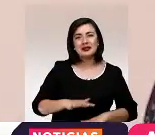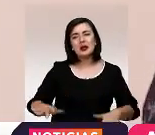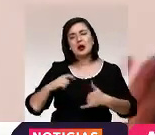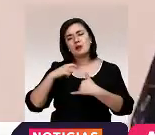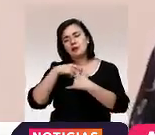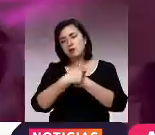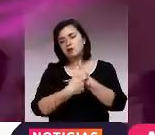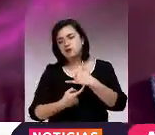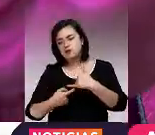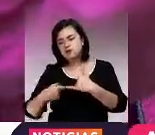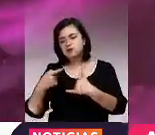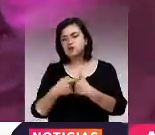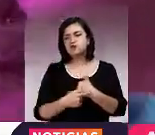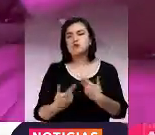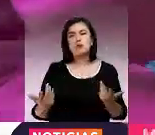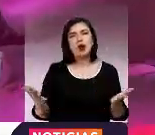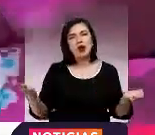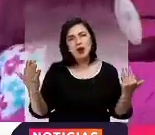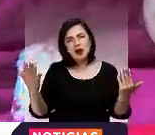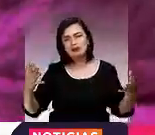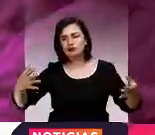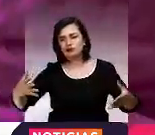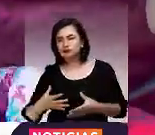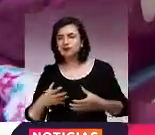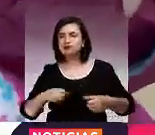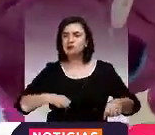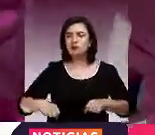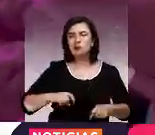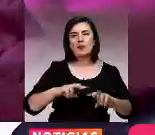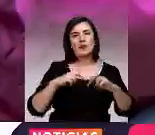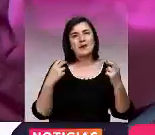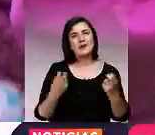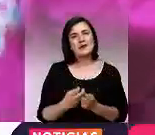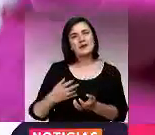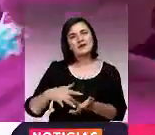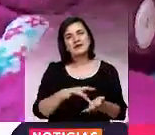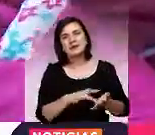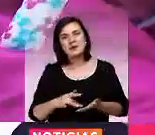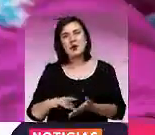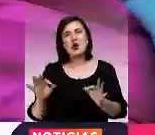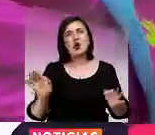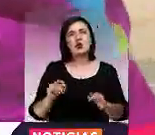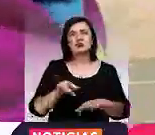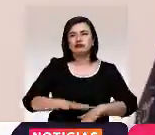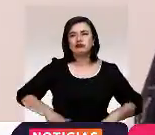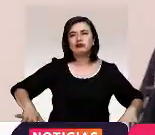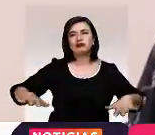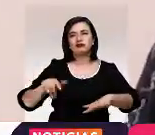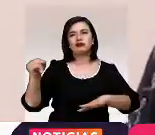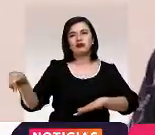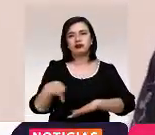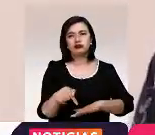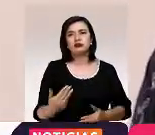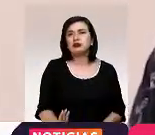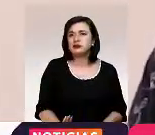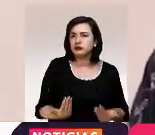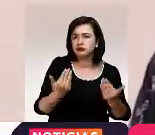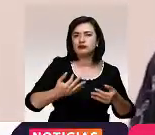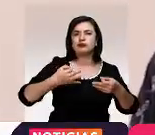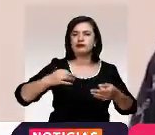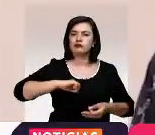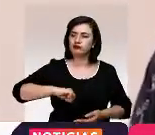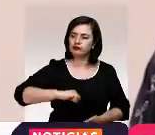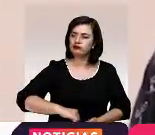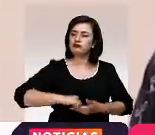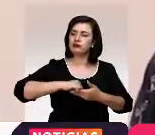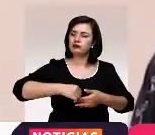para impulsar la consolidación de mesas de participación o de escenarios que permitan garantizar este